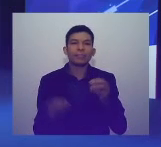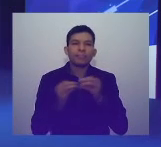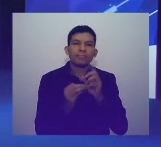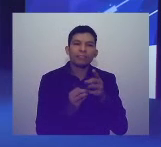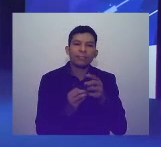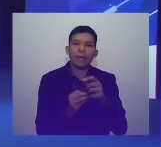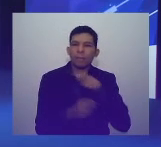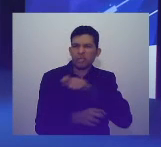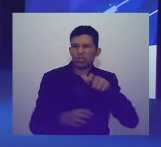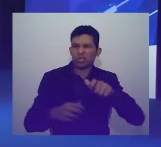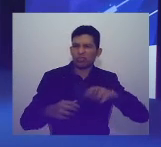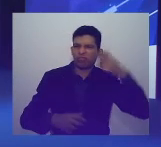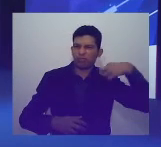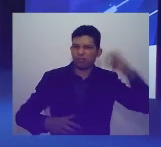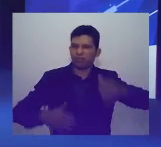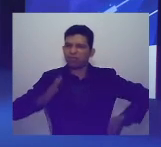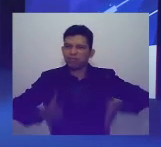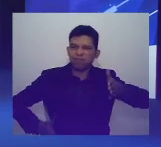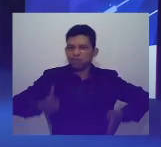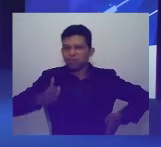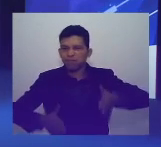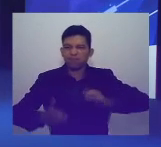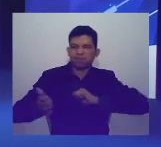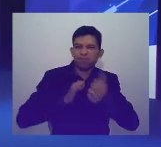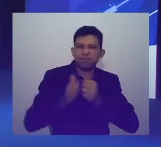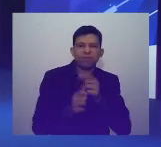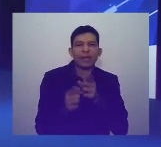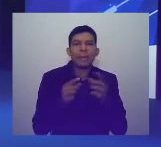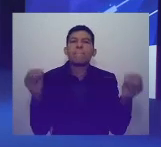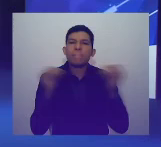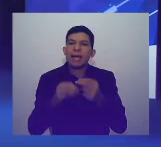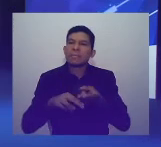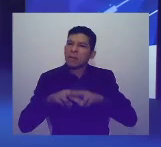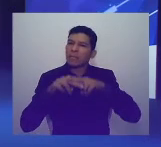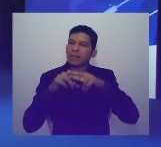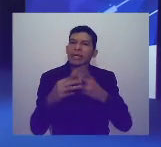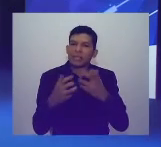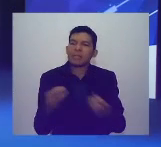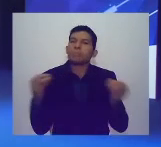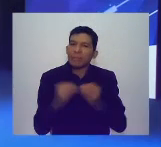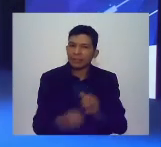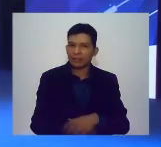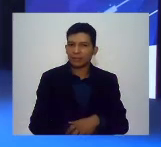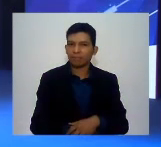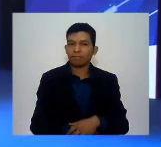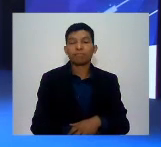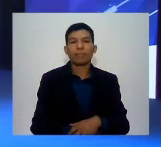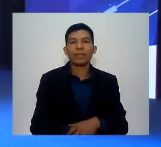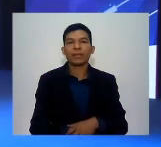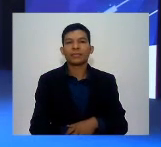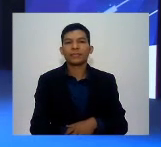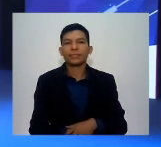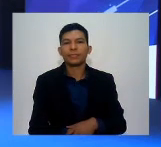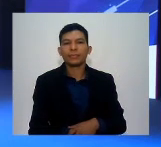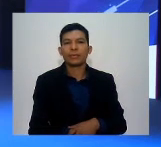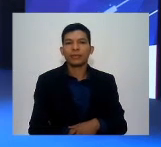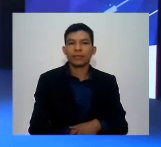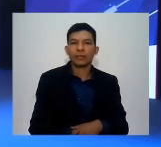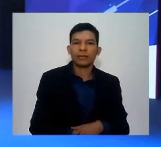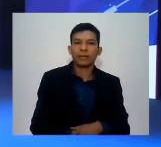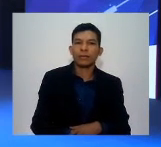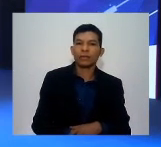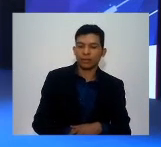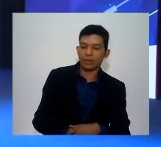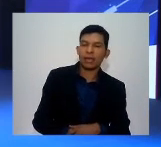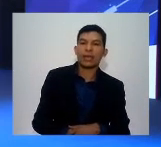dispositivos que miden la frecuencia cardíaca. La frecuencia cardíaca hay diferentes formas de medirla. La primera forma que se utilizó para medirla eran estas bandas que